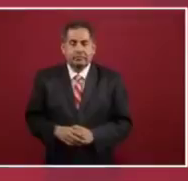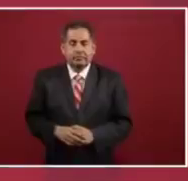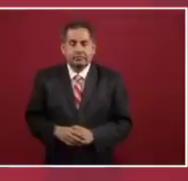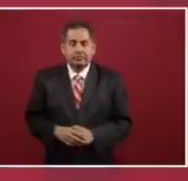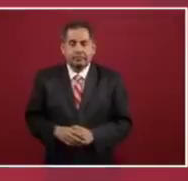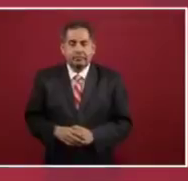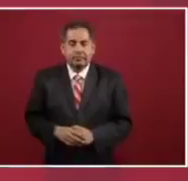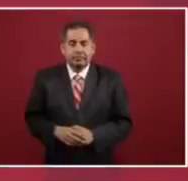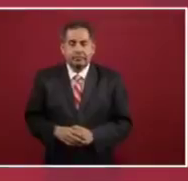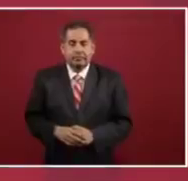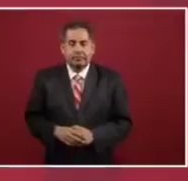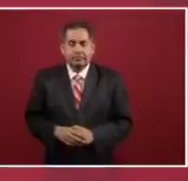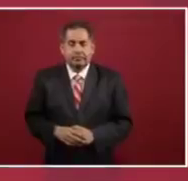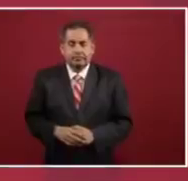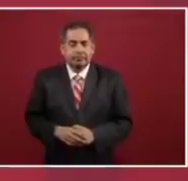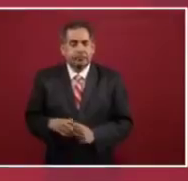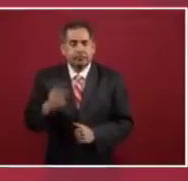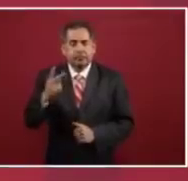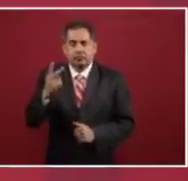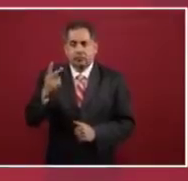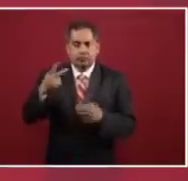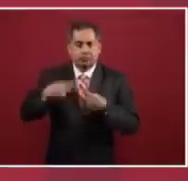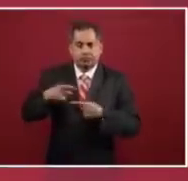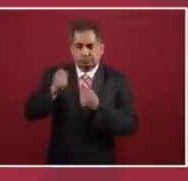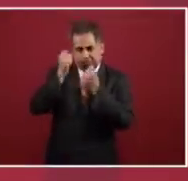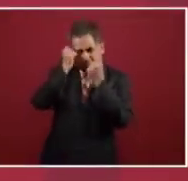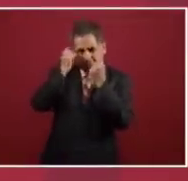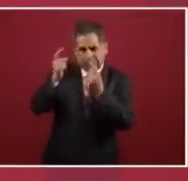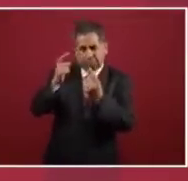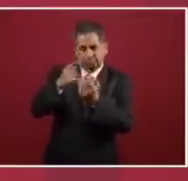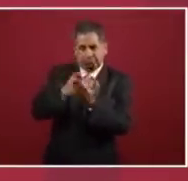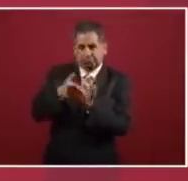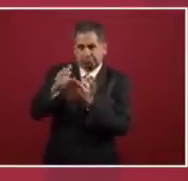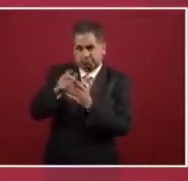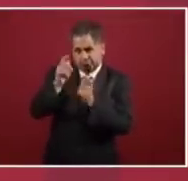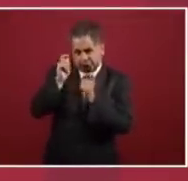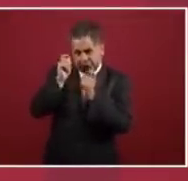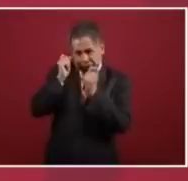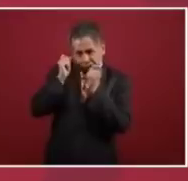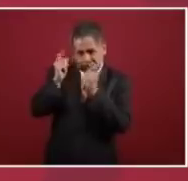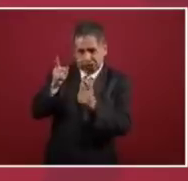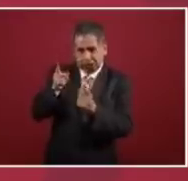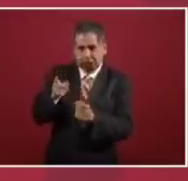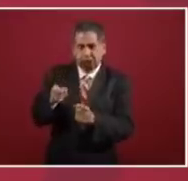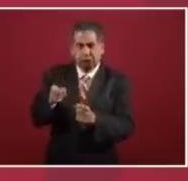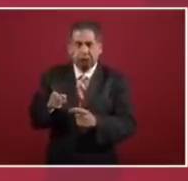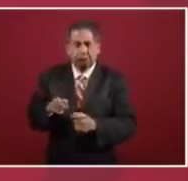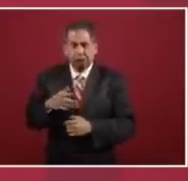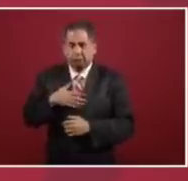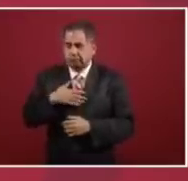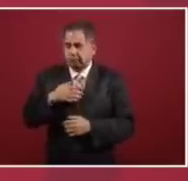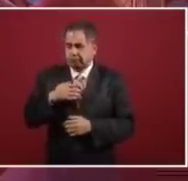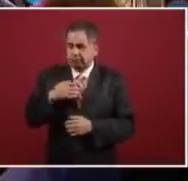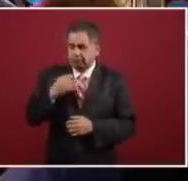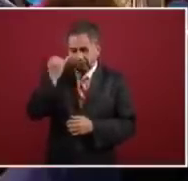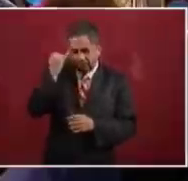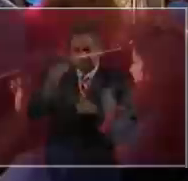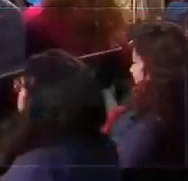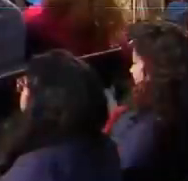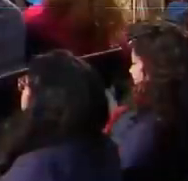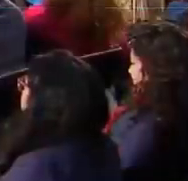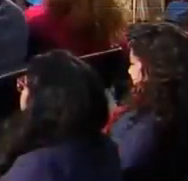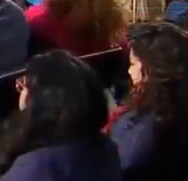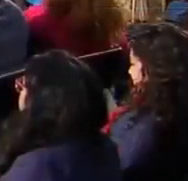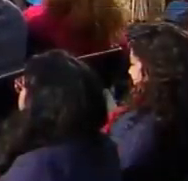dos héroes que admiro, que son mis guías políticos